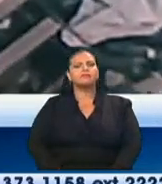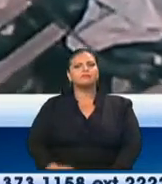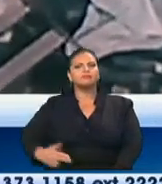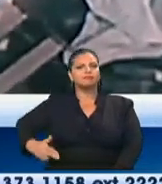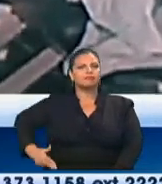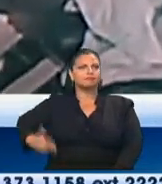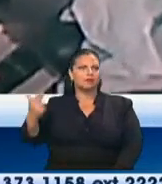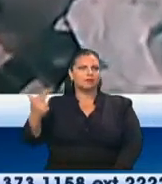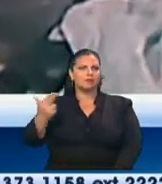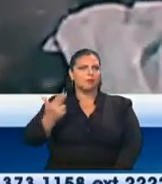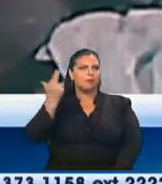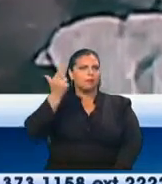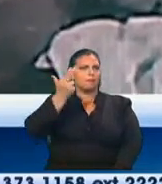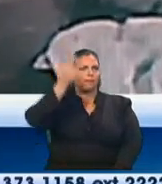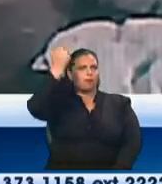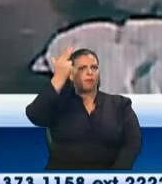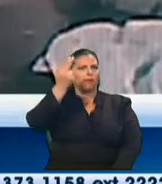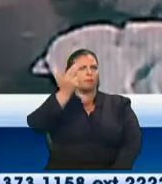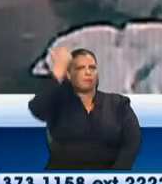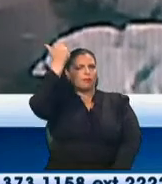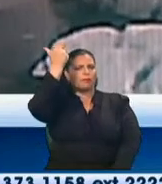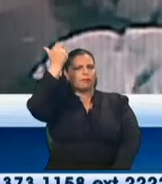procede a llamarle la atención.